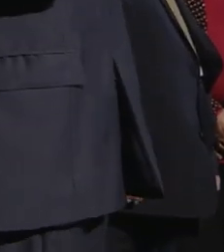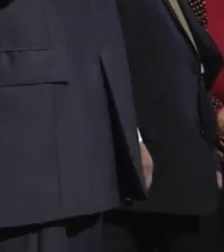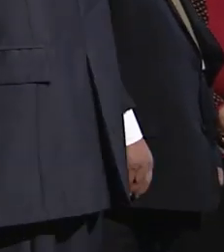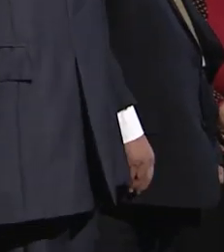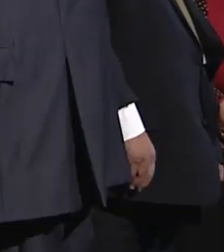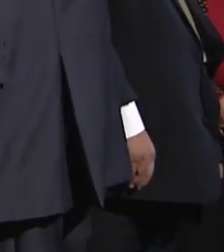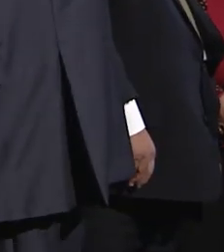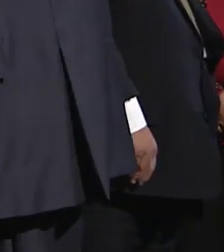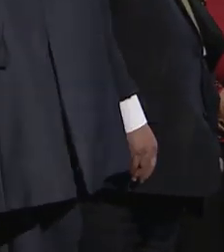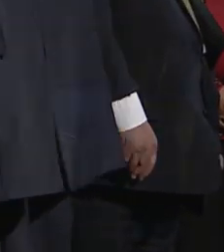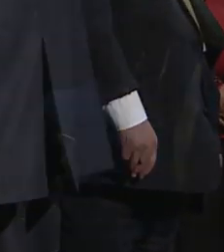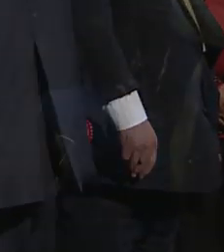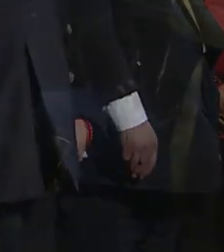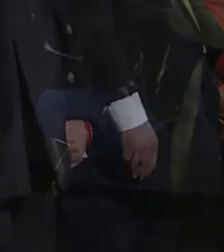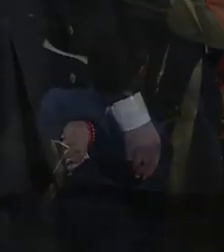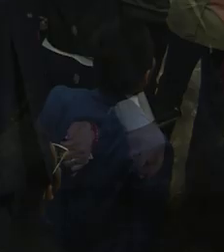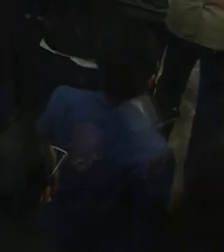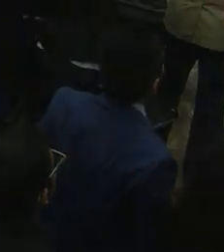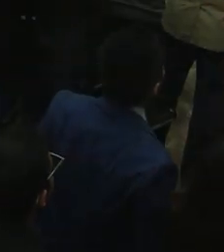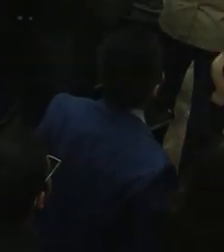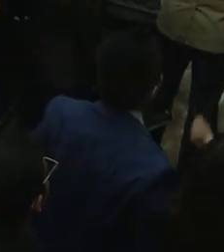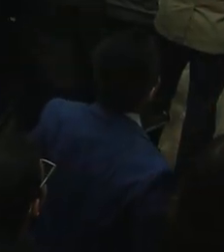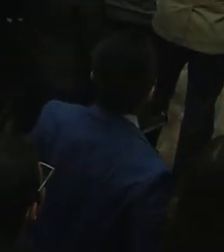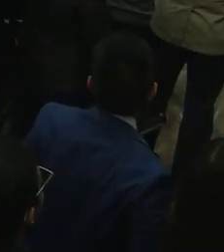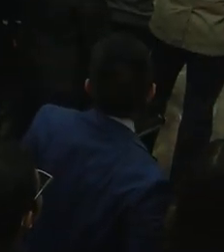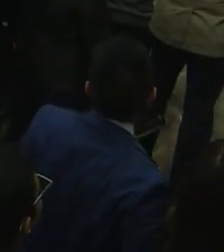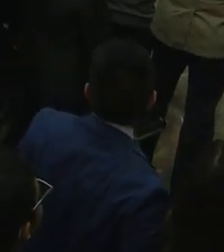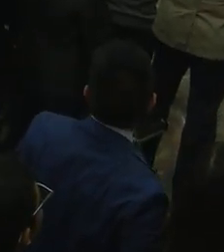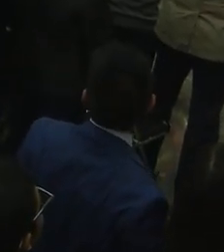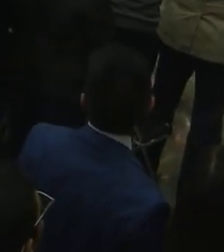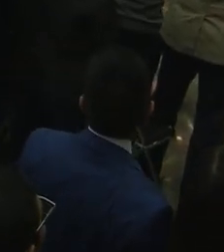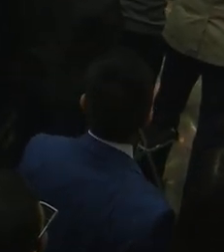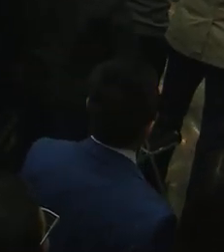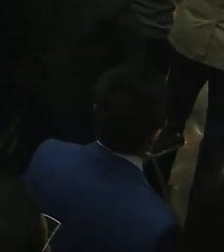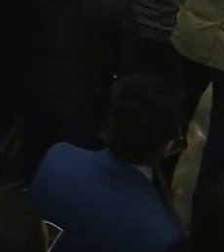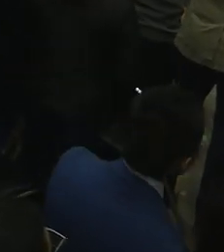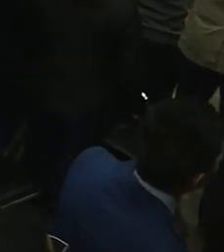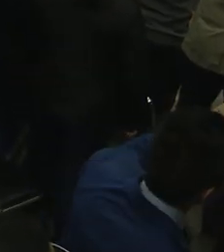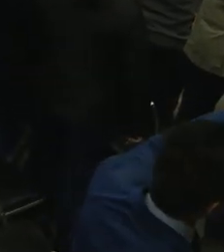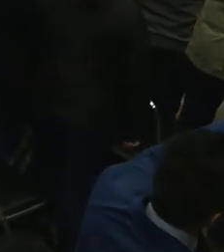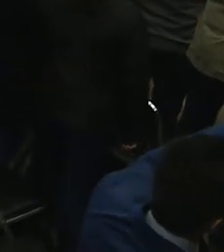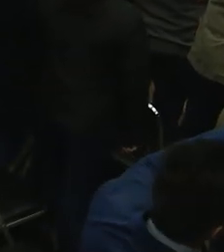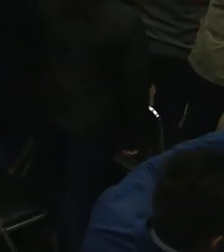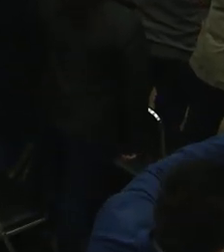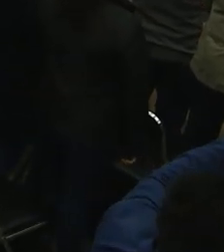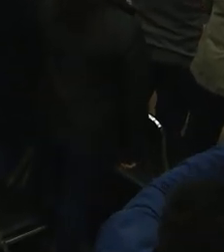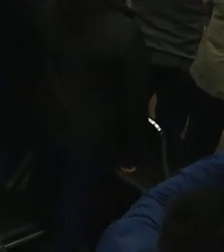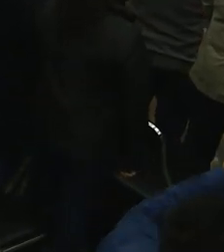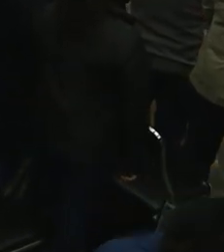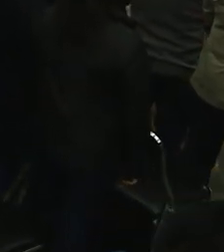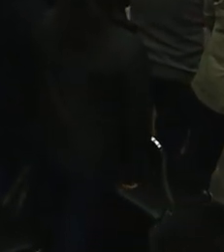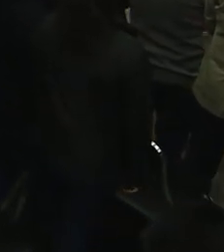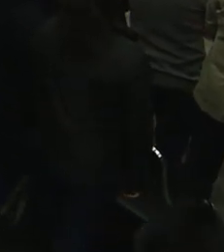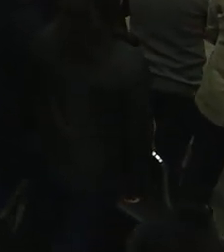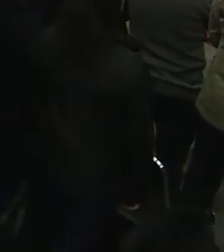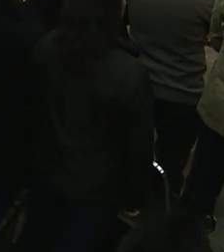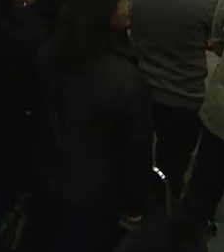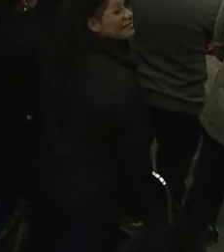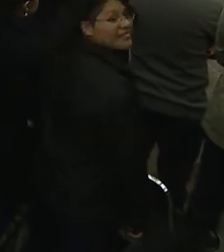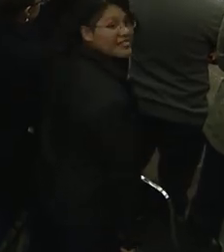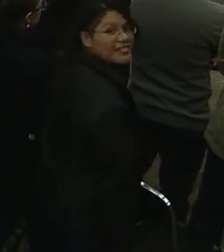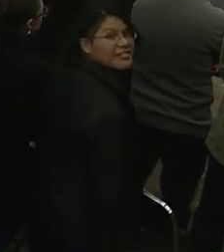además se encuentran los ex rectores pablo gonzález casanova octavio ribera serrano guillermo soberón acevedo